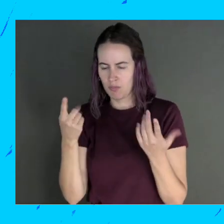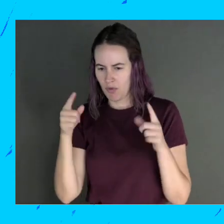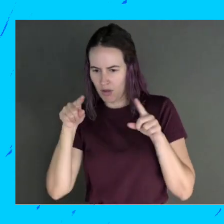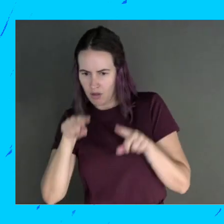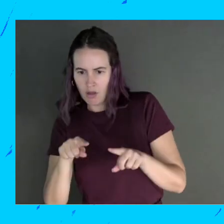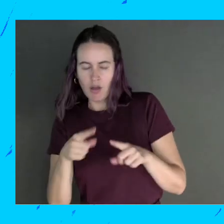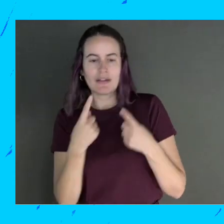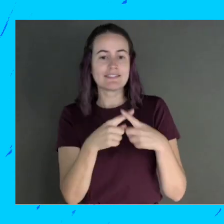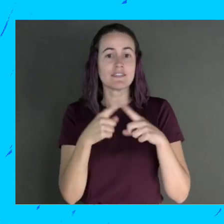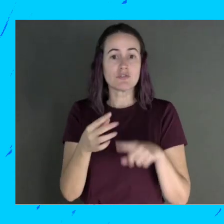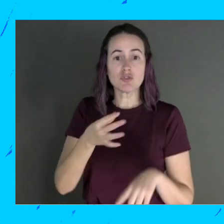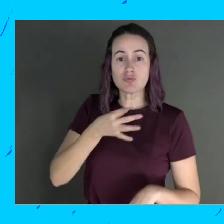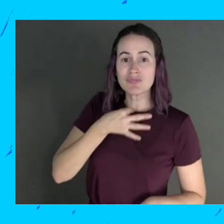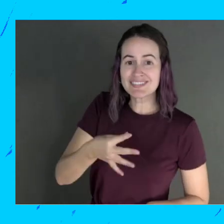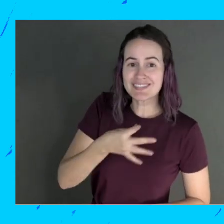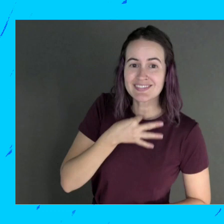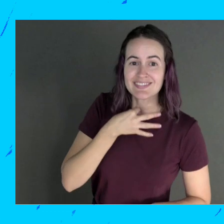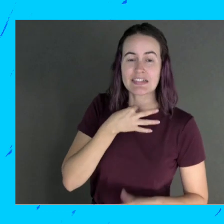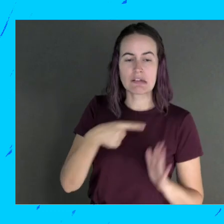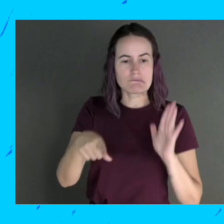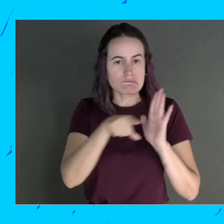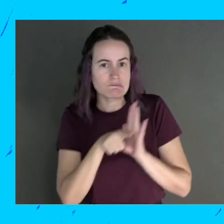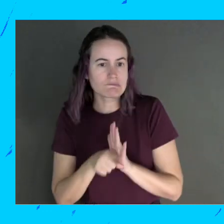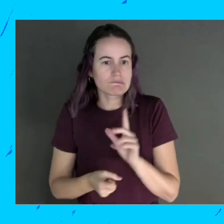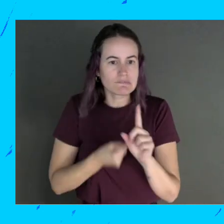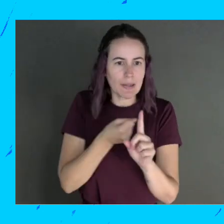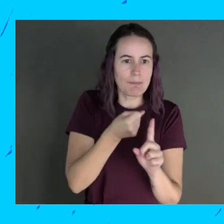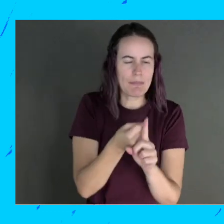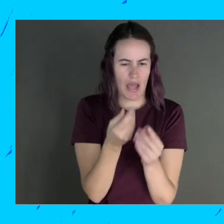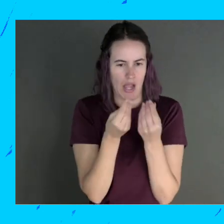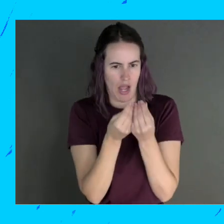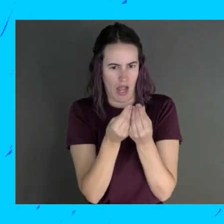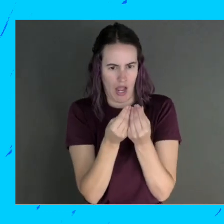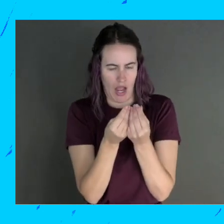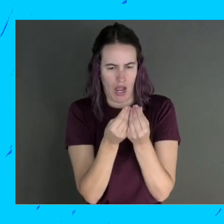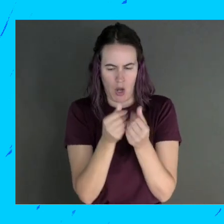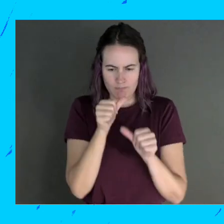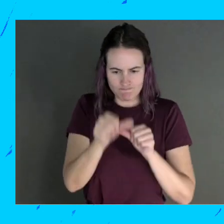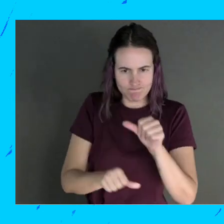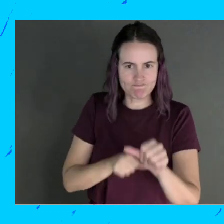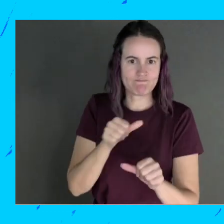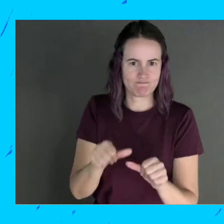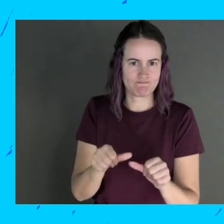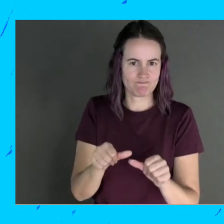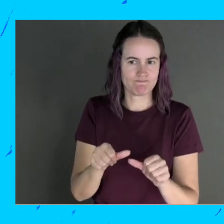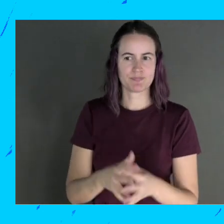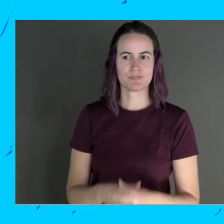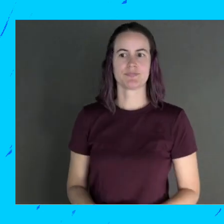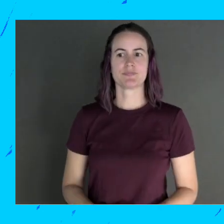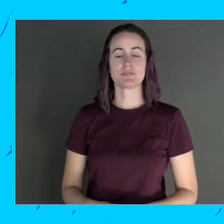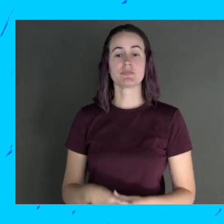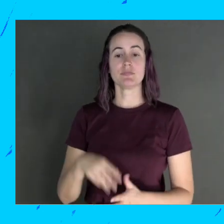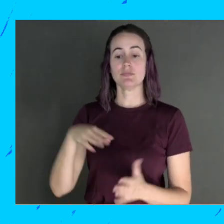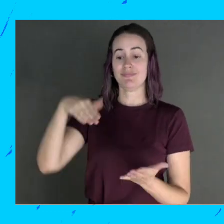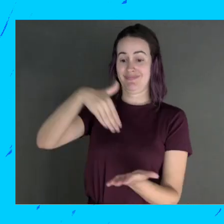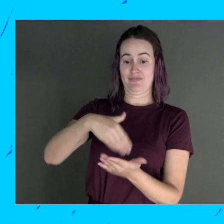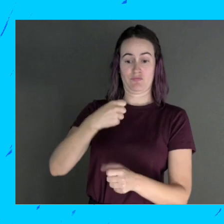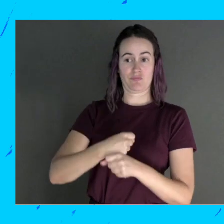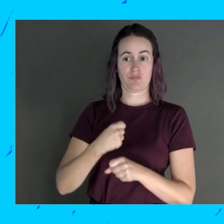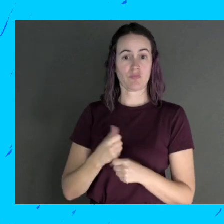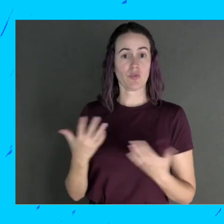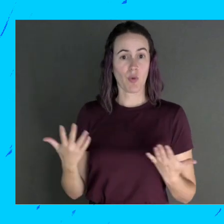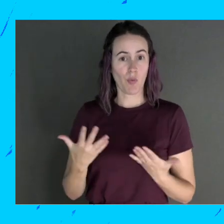riesgos, también para impulsar los factores que mejoran el bienestar y la salud de los adolescentes. Y en el centro de nuestro